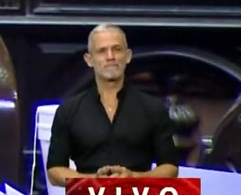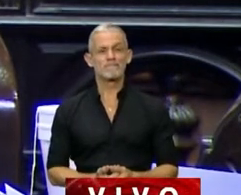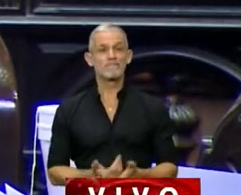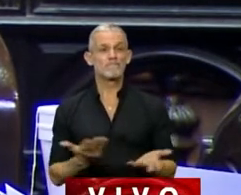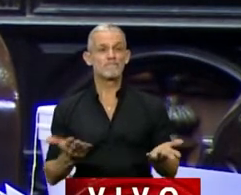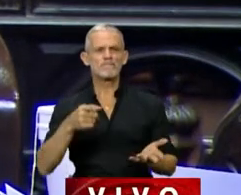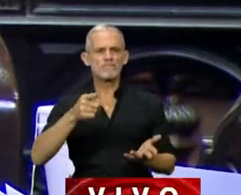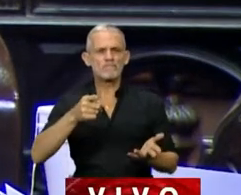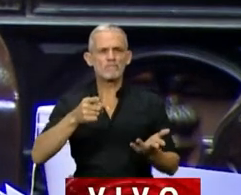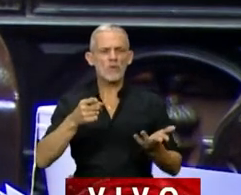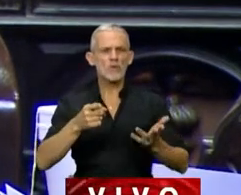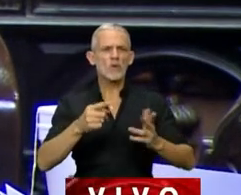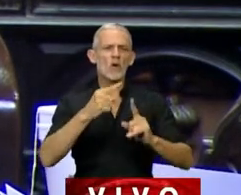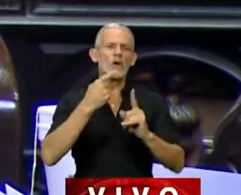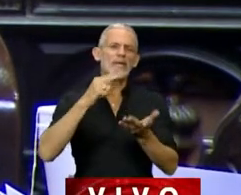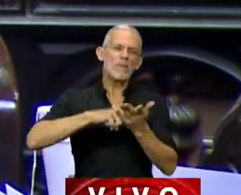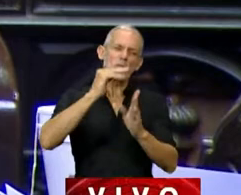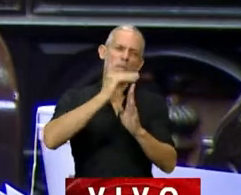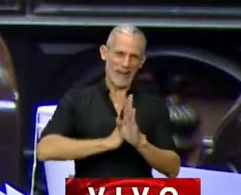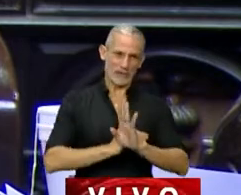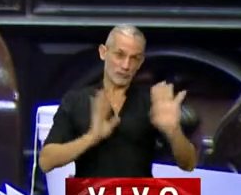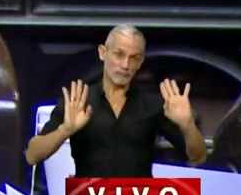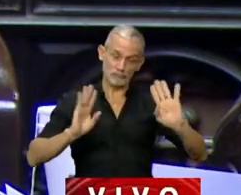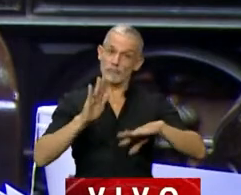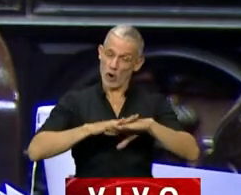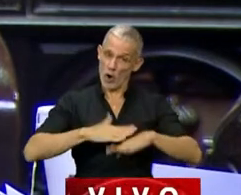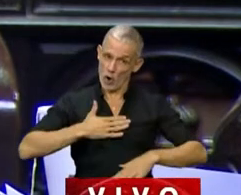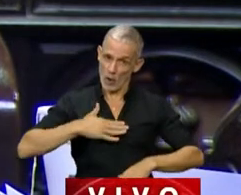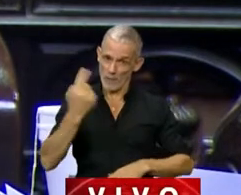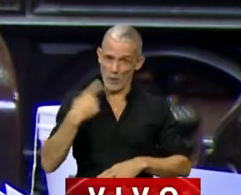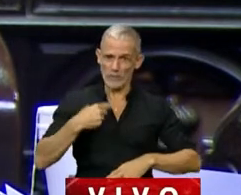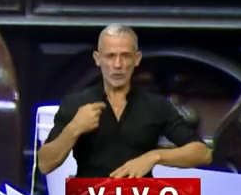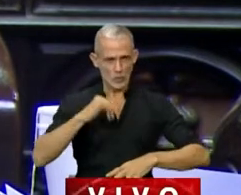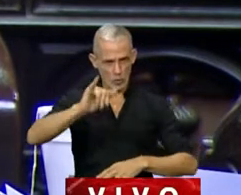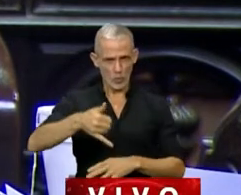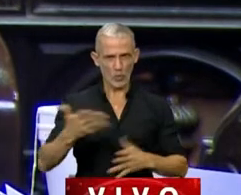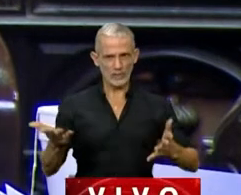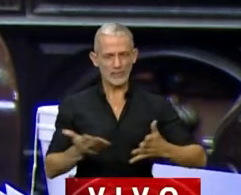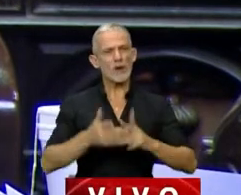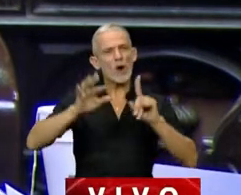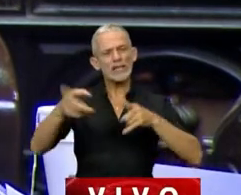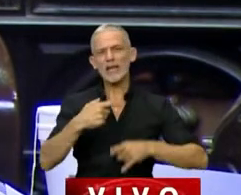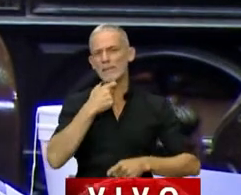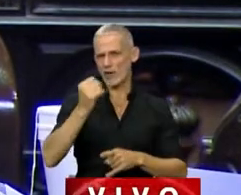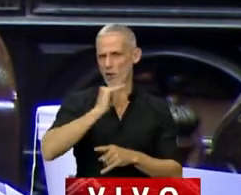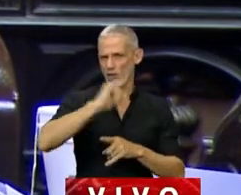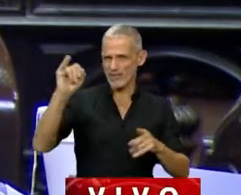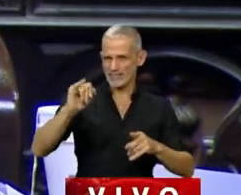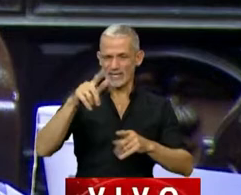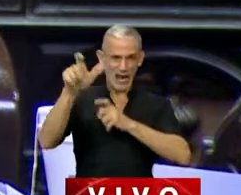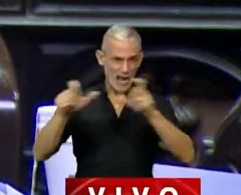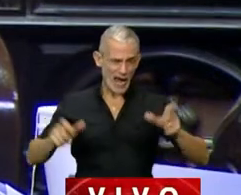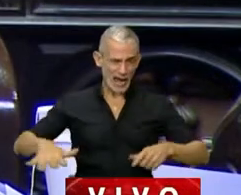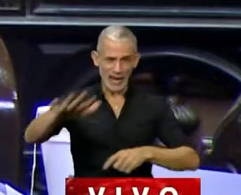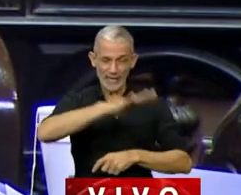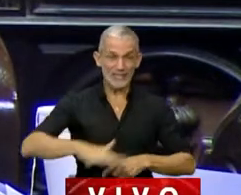es una baja de impuesto y ese es el compromiso que nosotros asumimos. Pero también quiero decirle a la ciudadanía